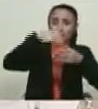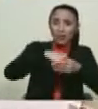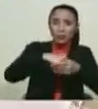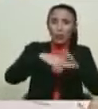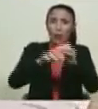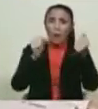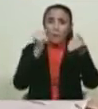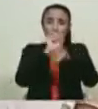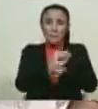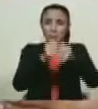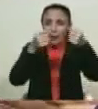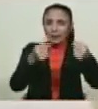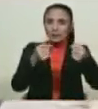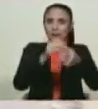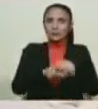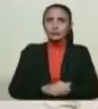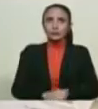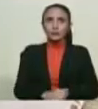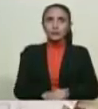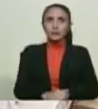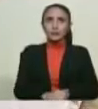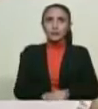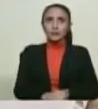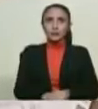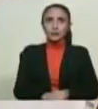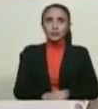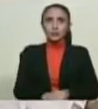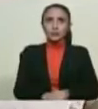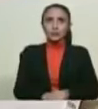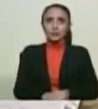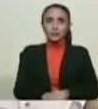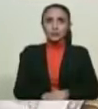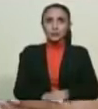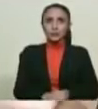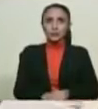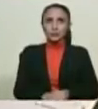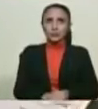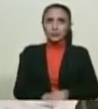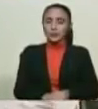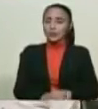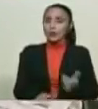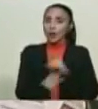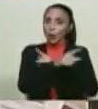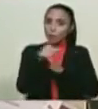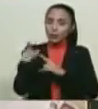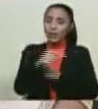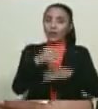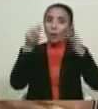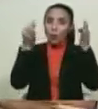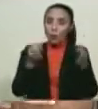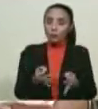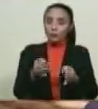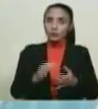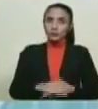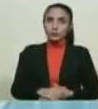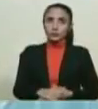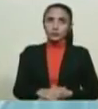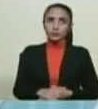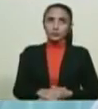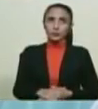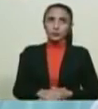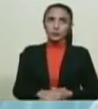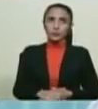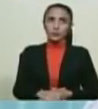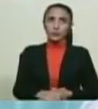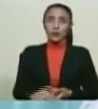del 6CPC. Asimismo, queremos también pedir la destitución de esa jueza que nos